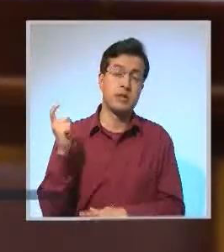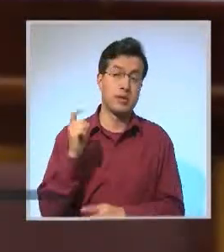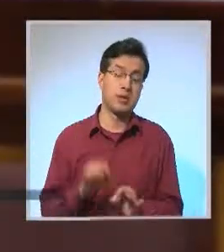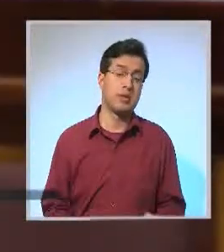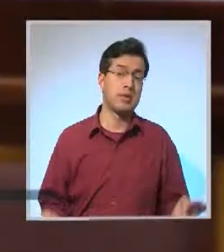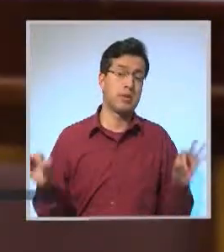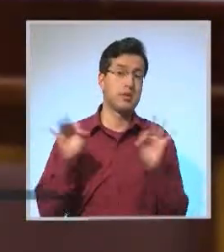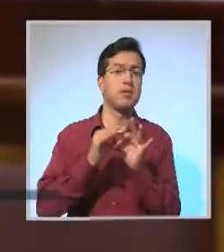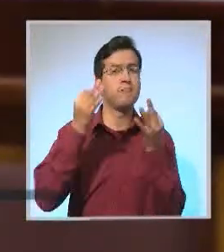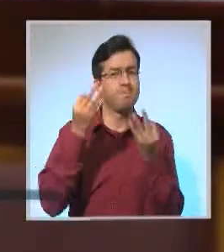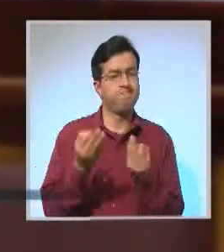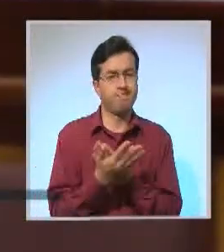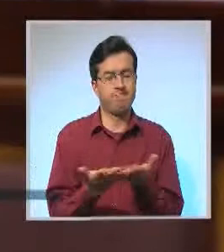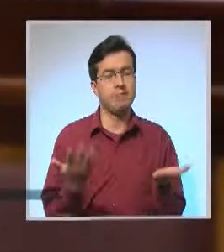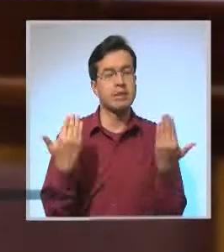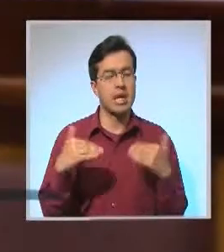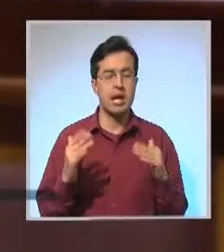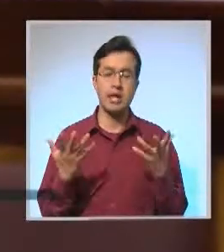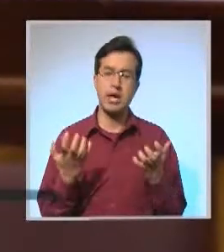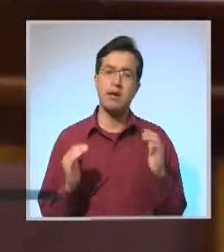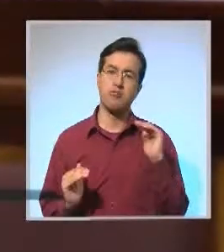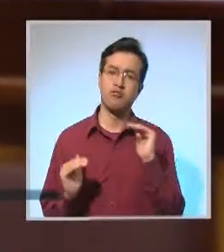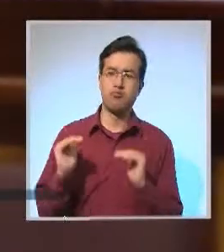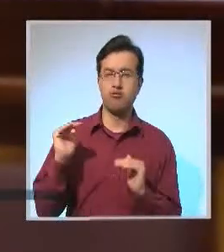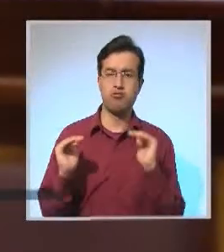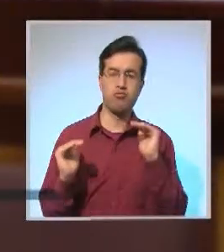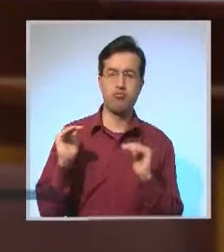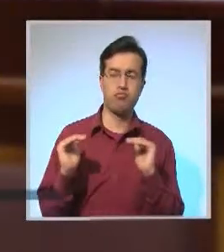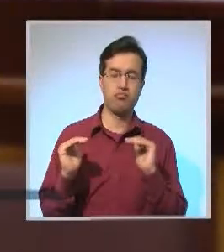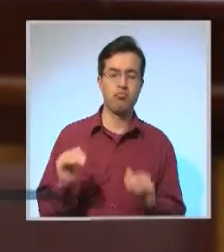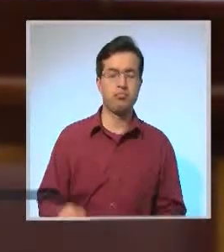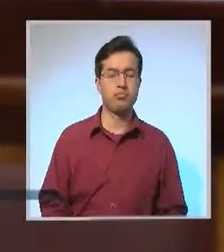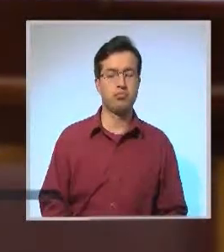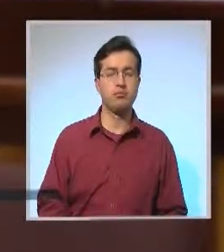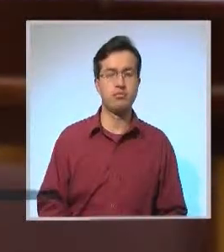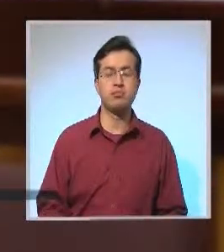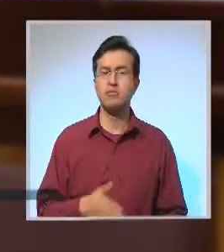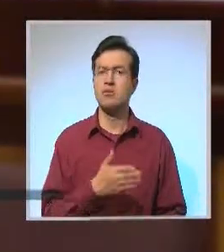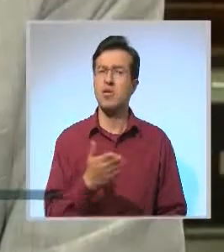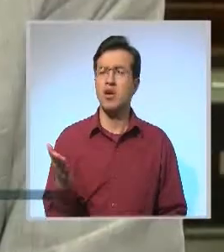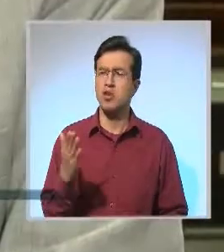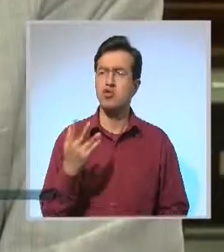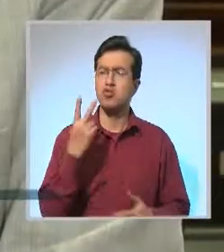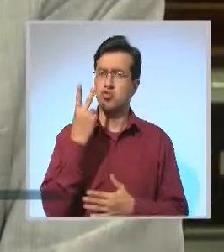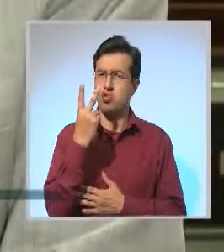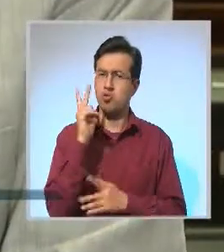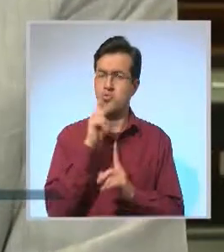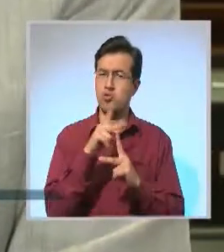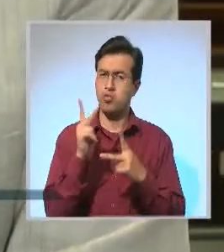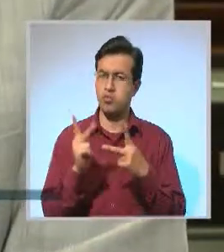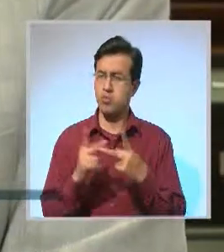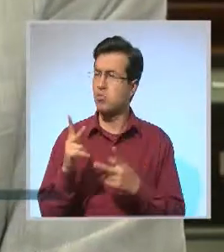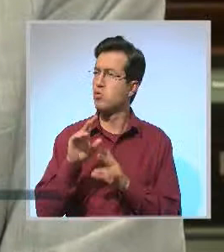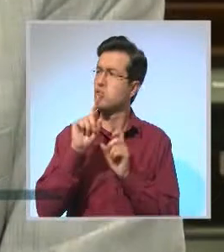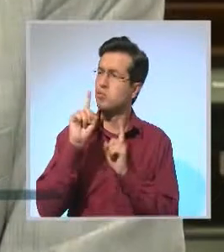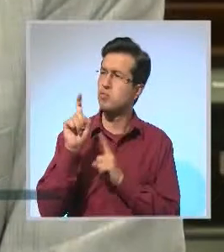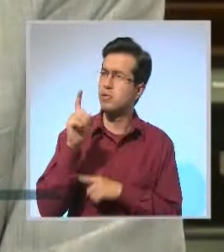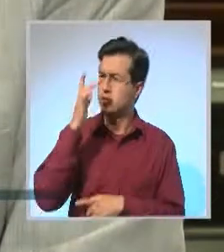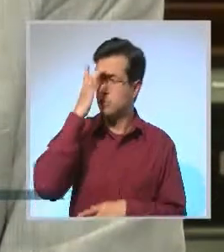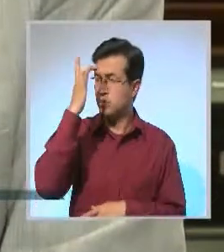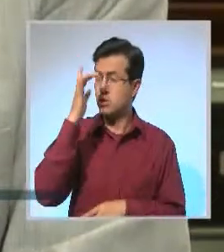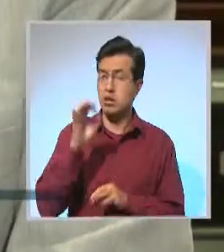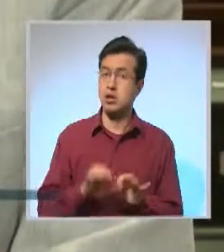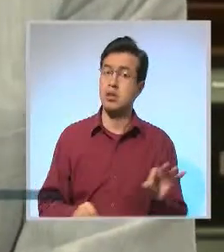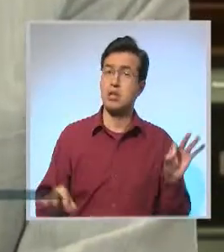buscado precisamente ese equilibrio entre estos dos elementos ahora esos elementos está mencionado asambleísta calderón son interesantes porque